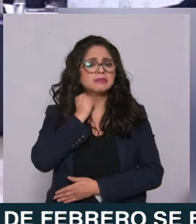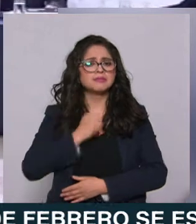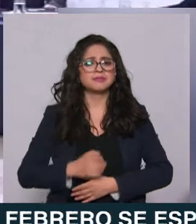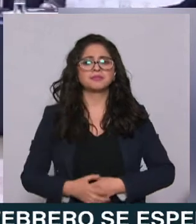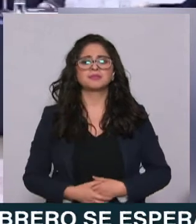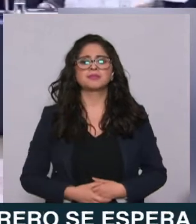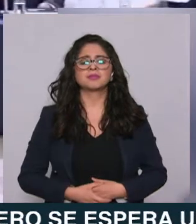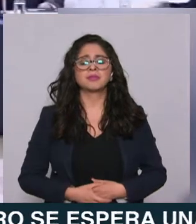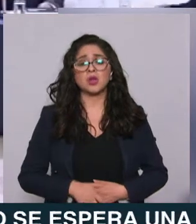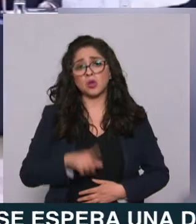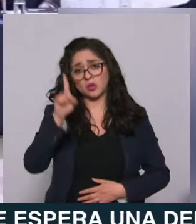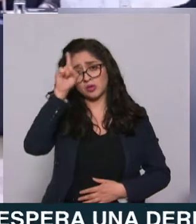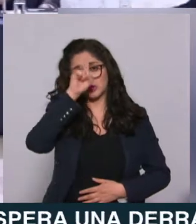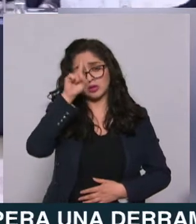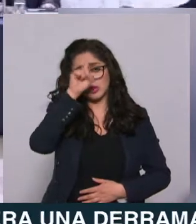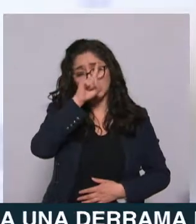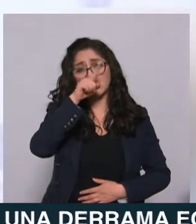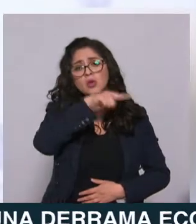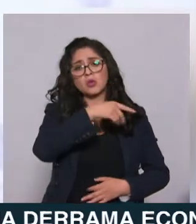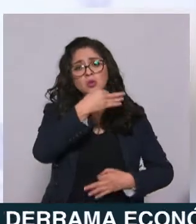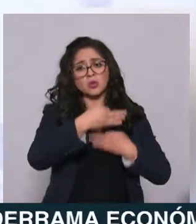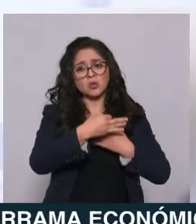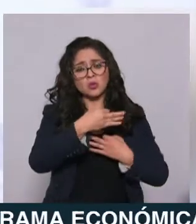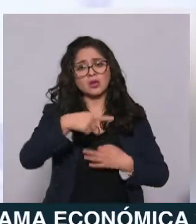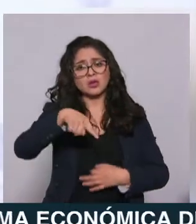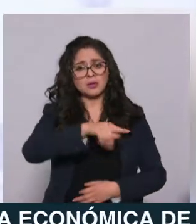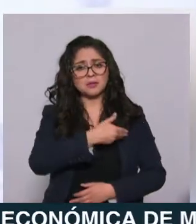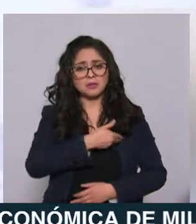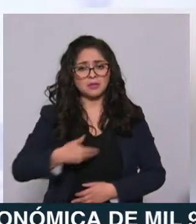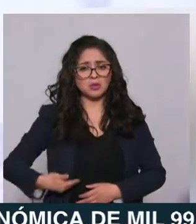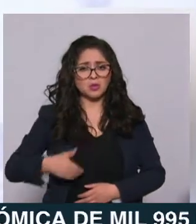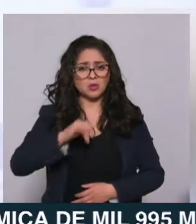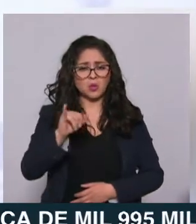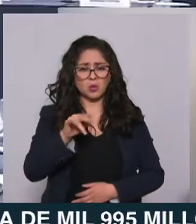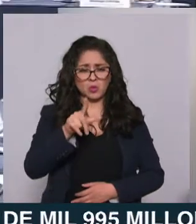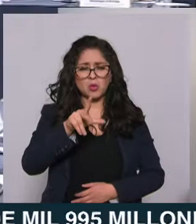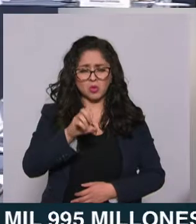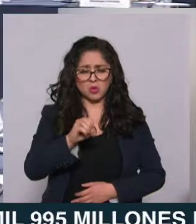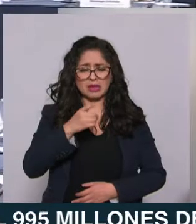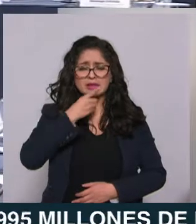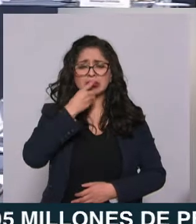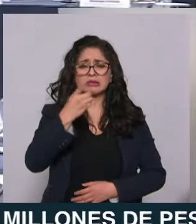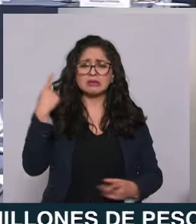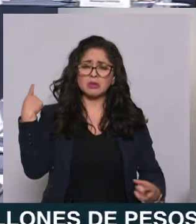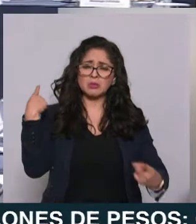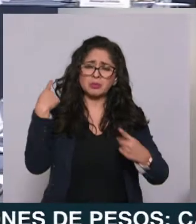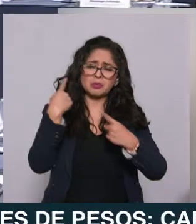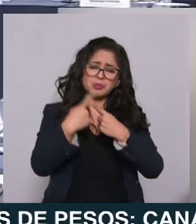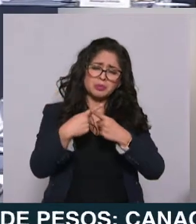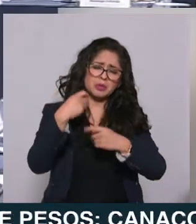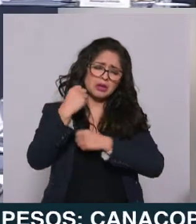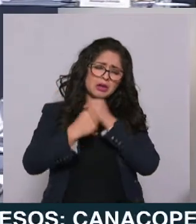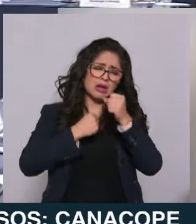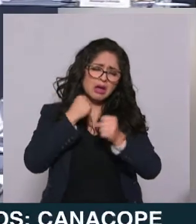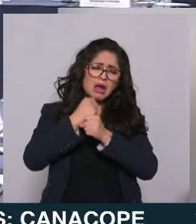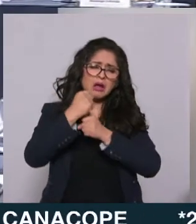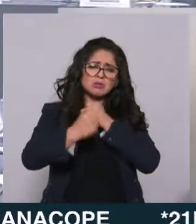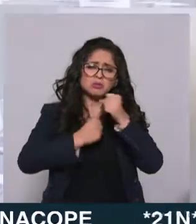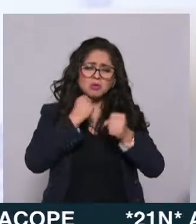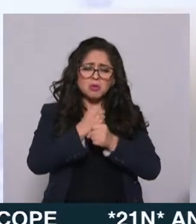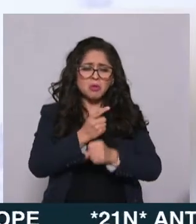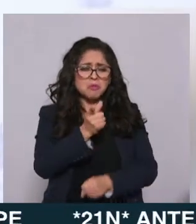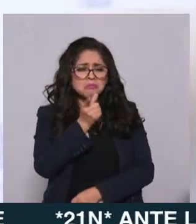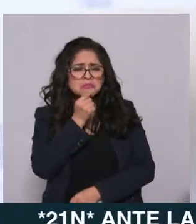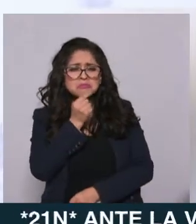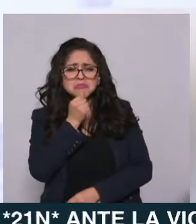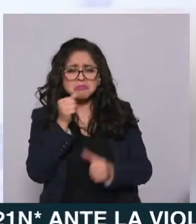El consejero jurídico del Ejecutivo Federal, Julio Scherer Ibarra, aseguró que por décadas el aparato judicial ha sido pervertido.